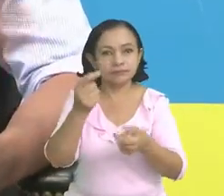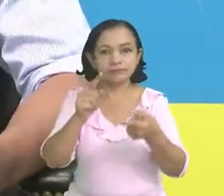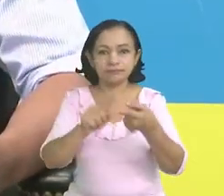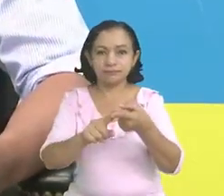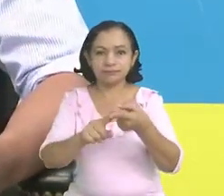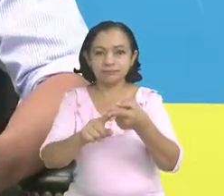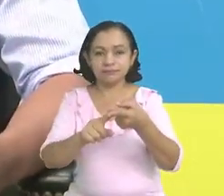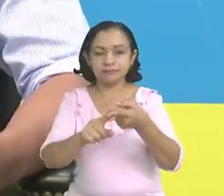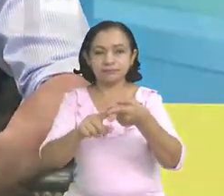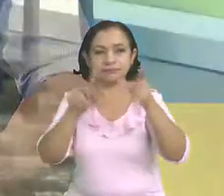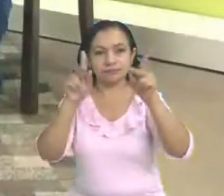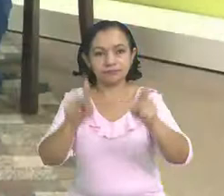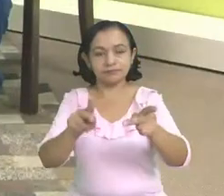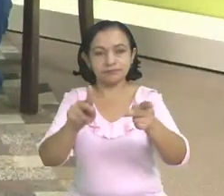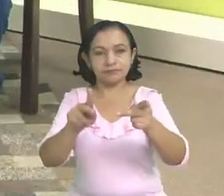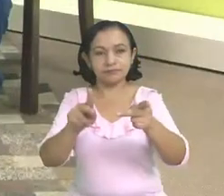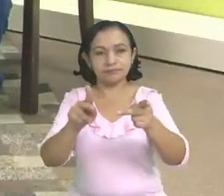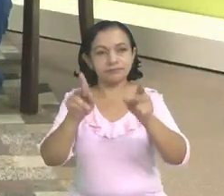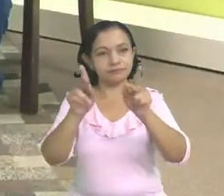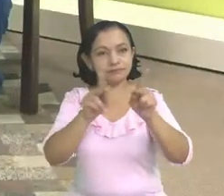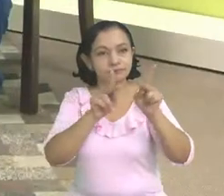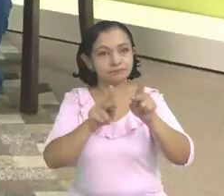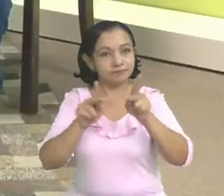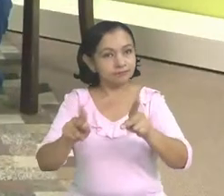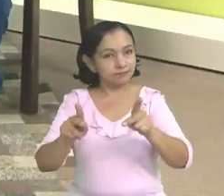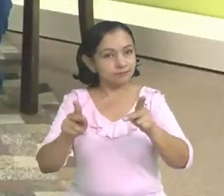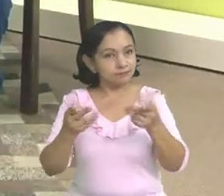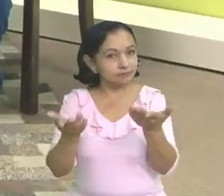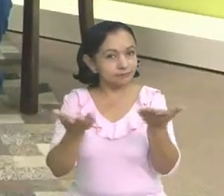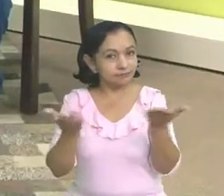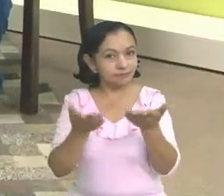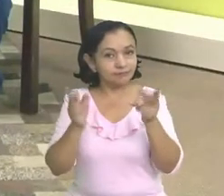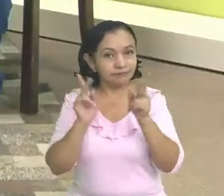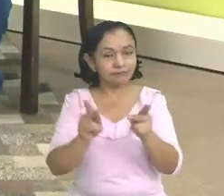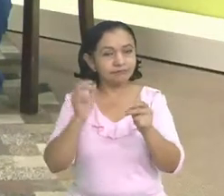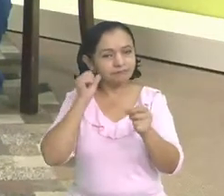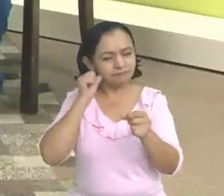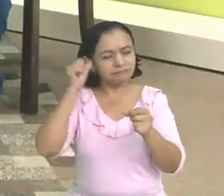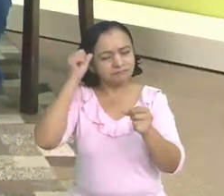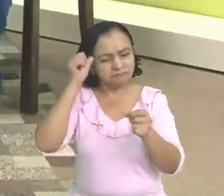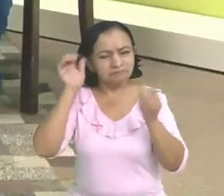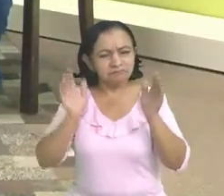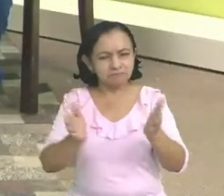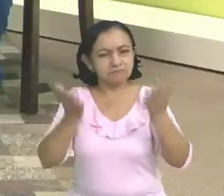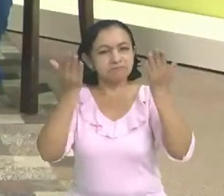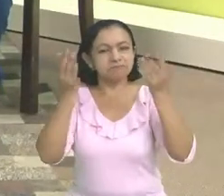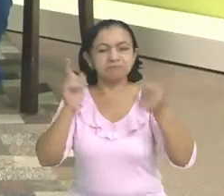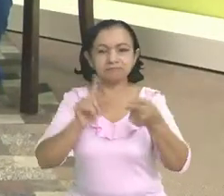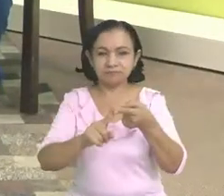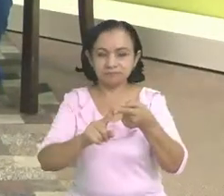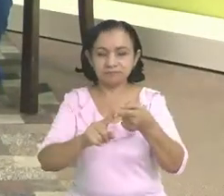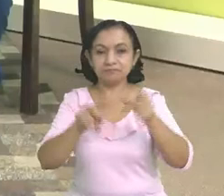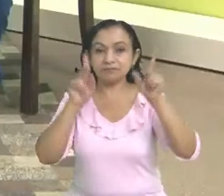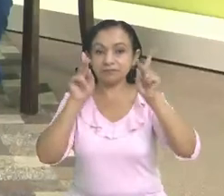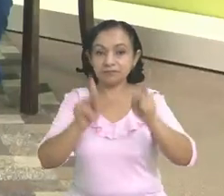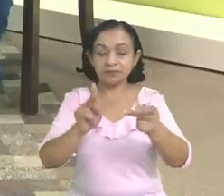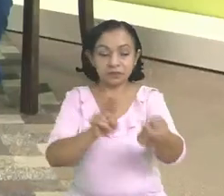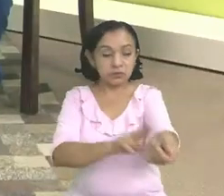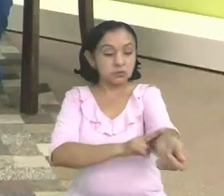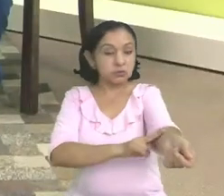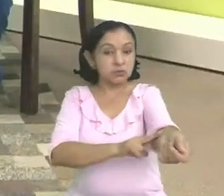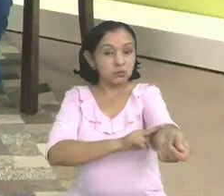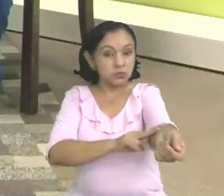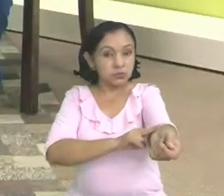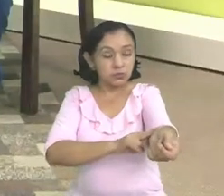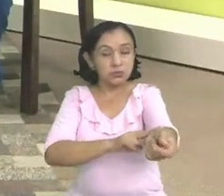son, generalmente lo asociamos también a personas adultas, mayores, personas que tienen diabetes,